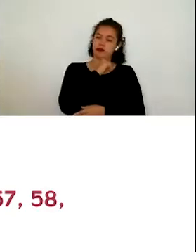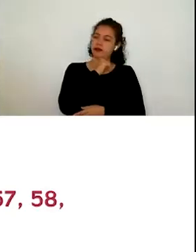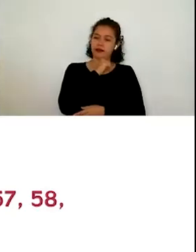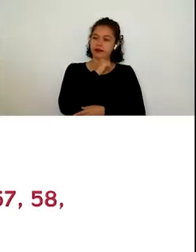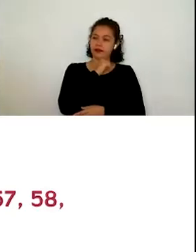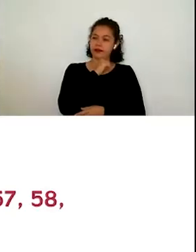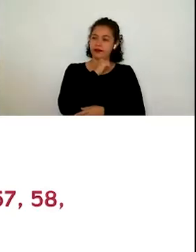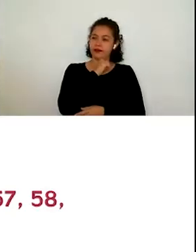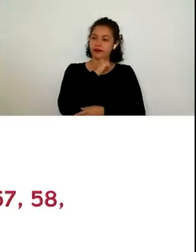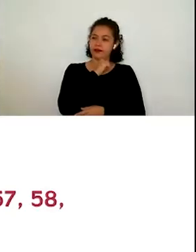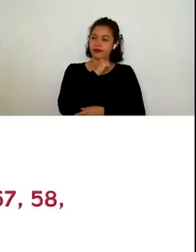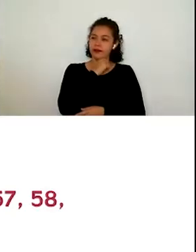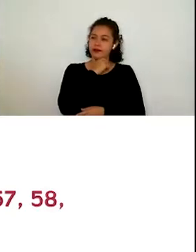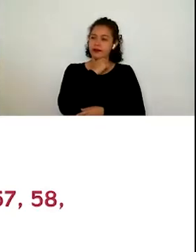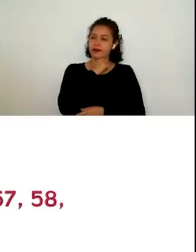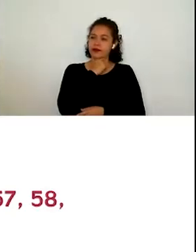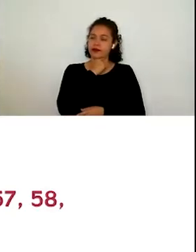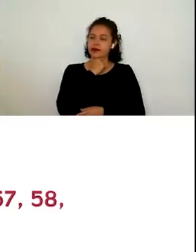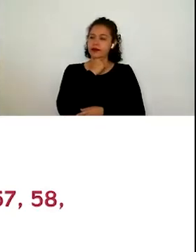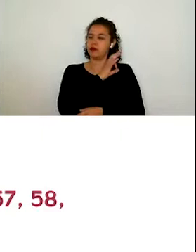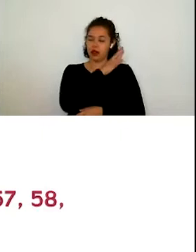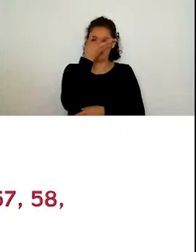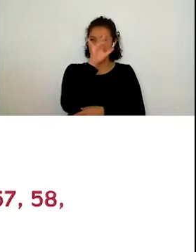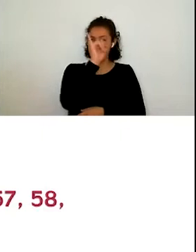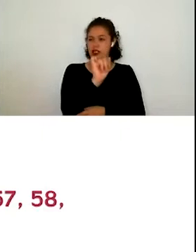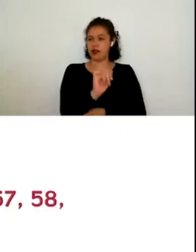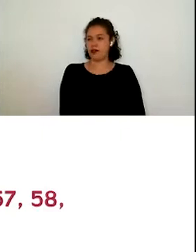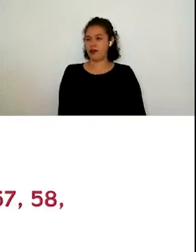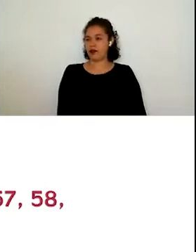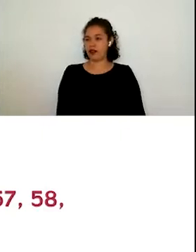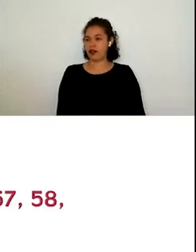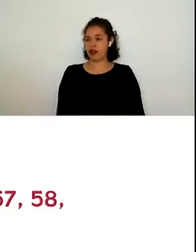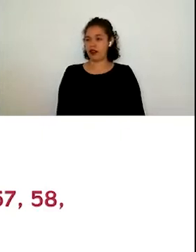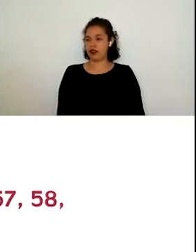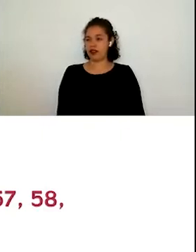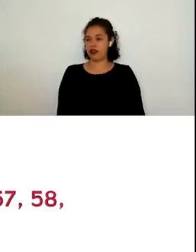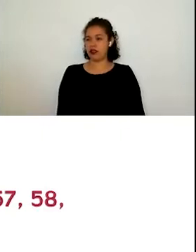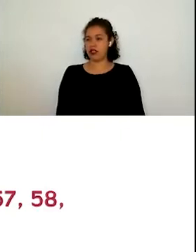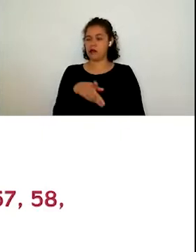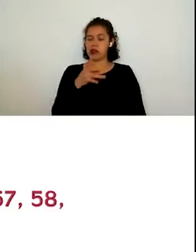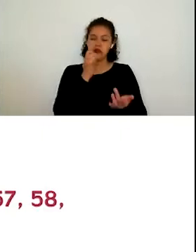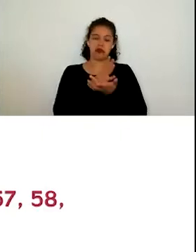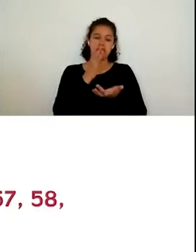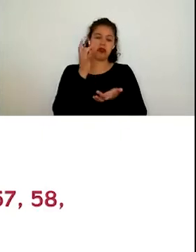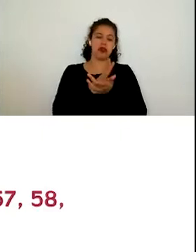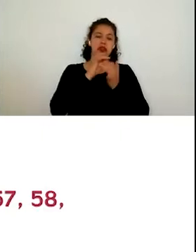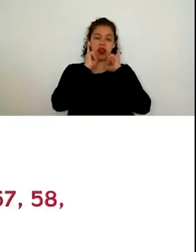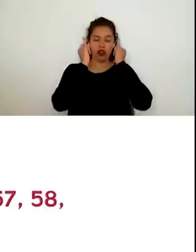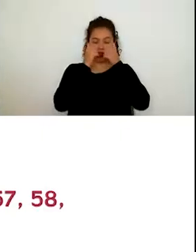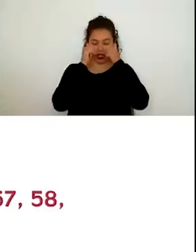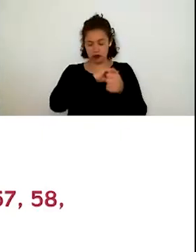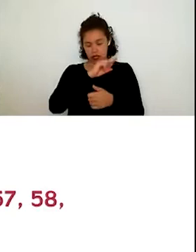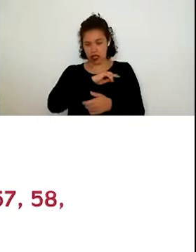La excepción es que lo podrían solicitar, pero solamente es con la autorización de la Junta, lo pueden llegar a hacer. Igual